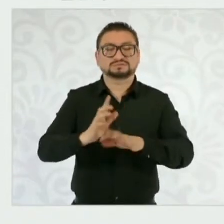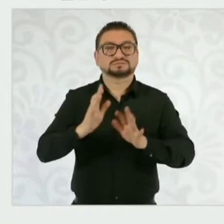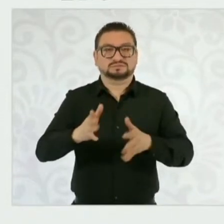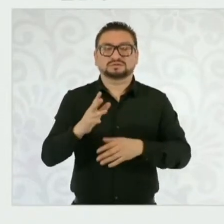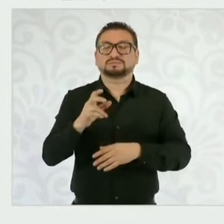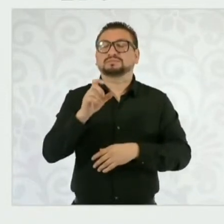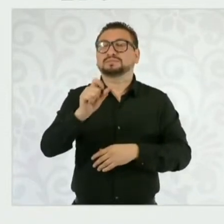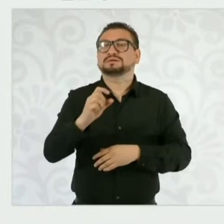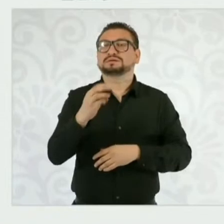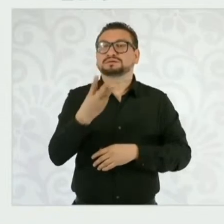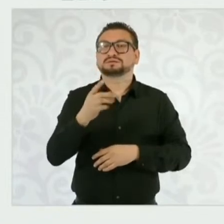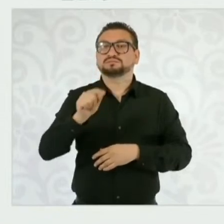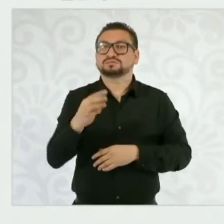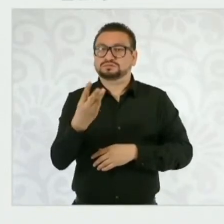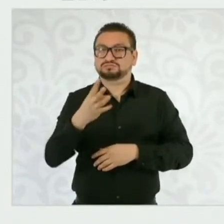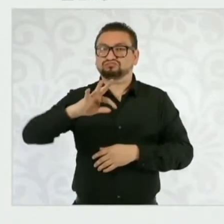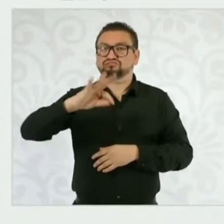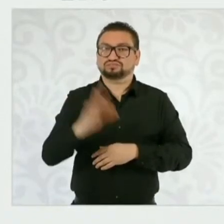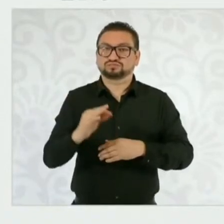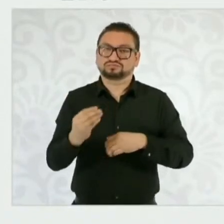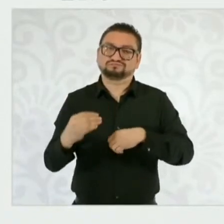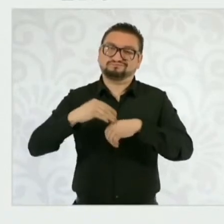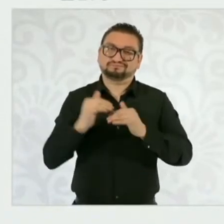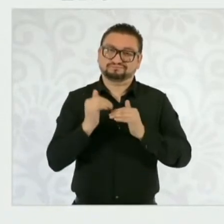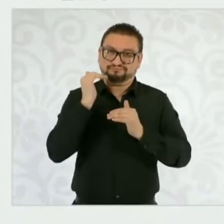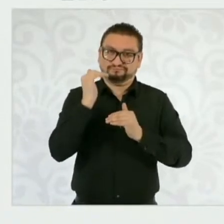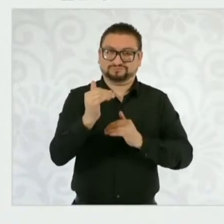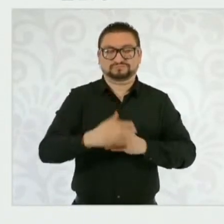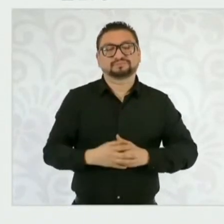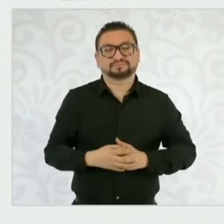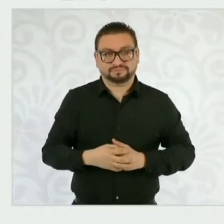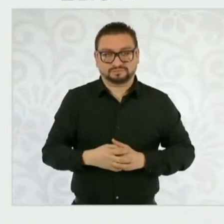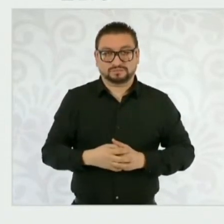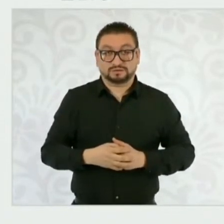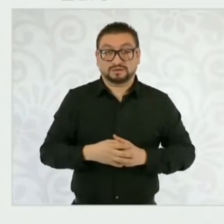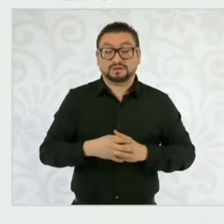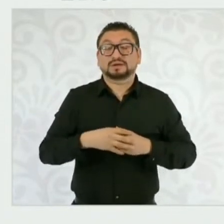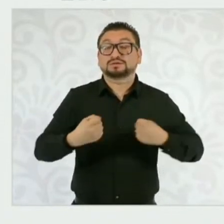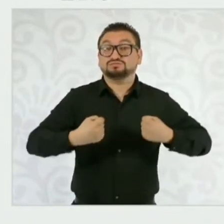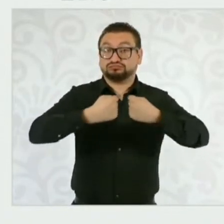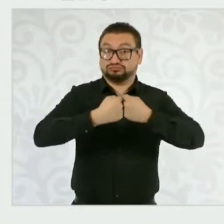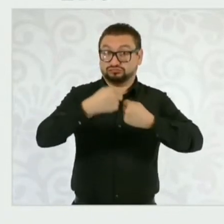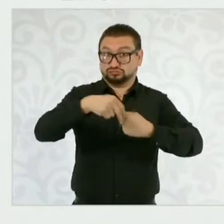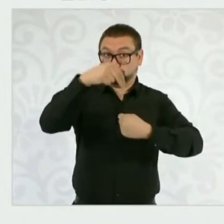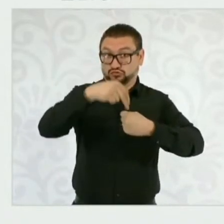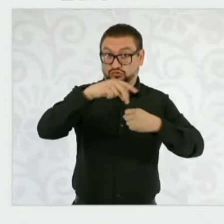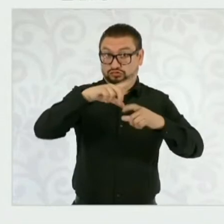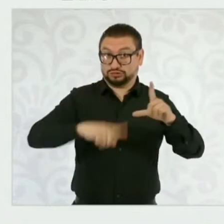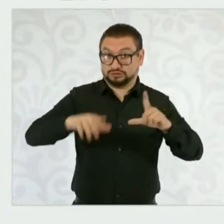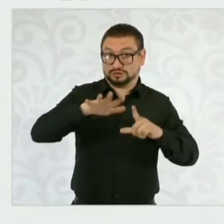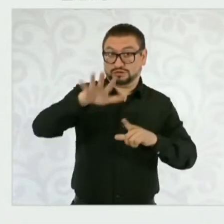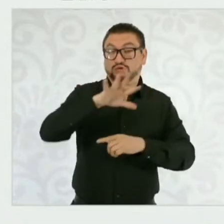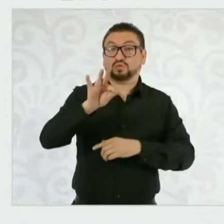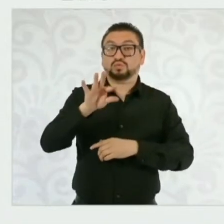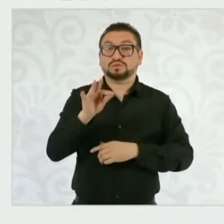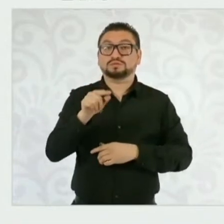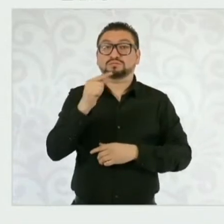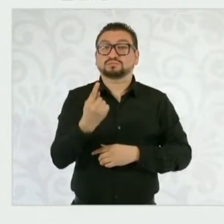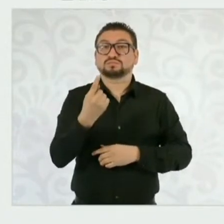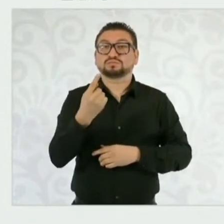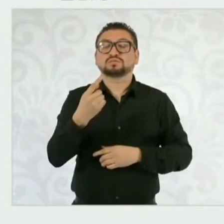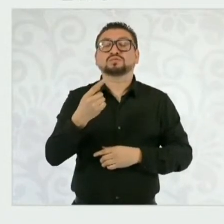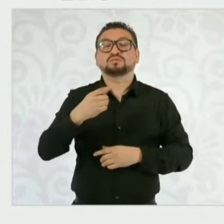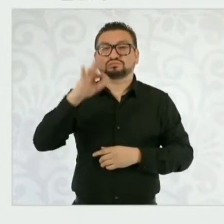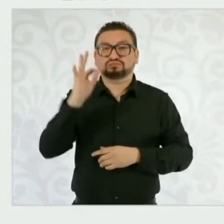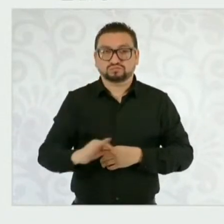mencioné, 23.3% en términos reales. En el caso de la frontera norte, el incremento ha sido del